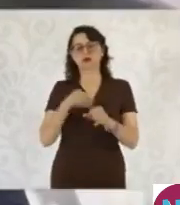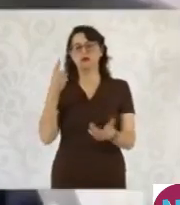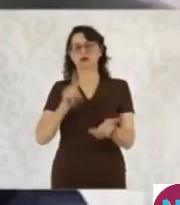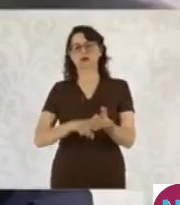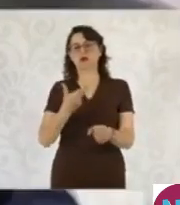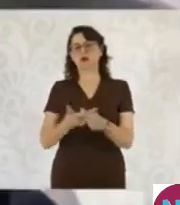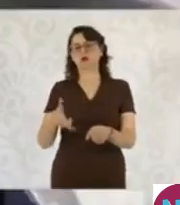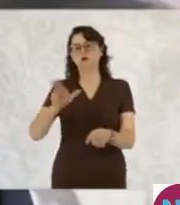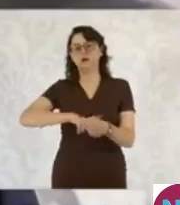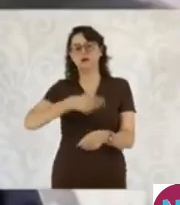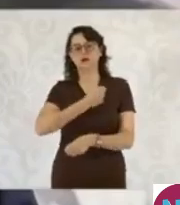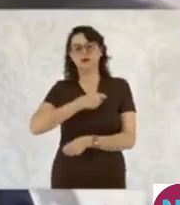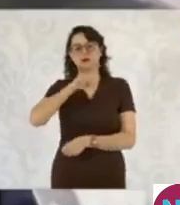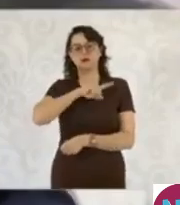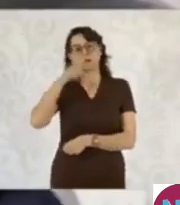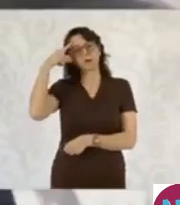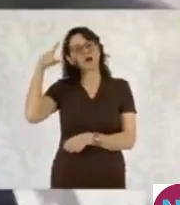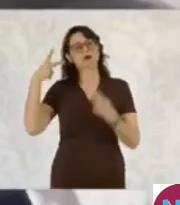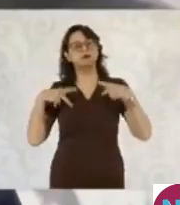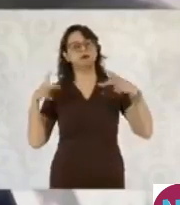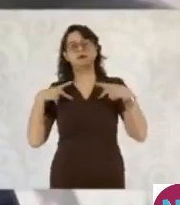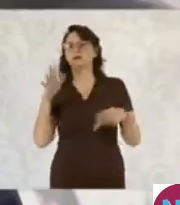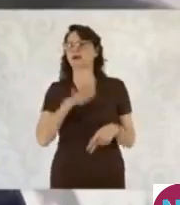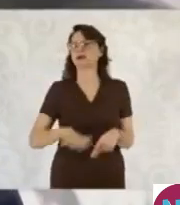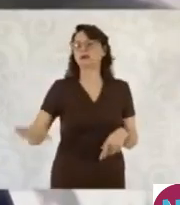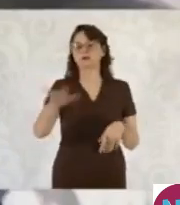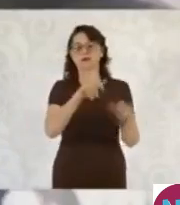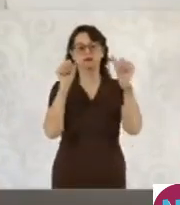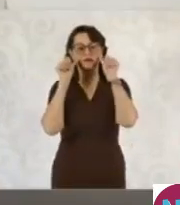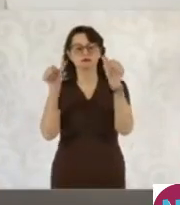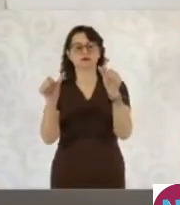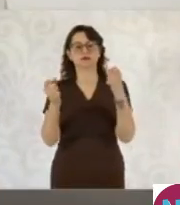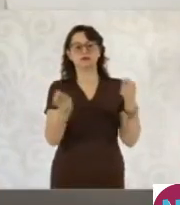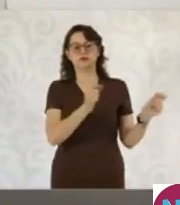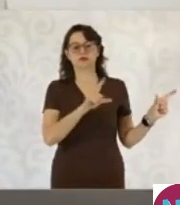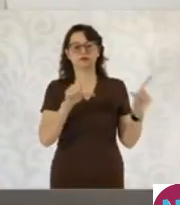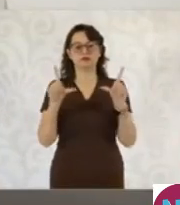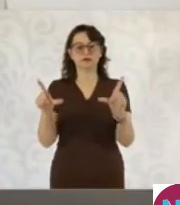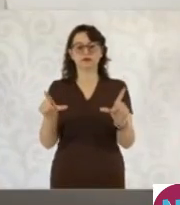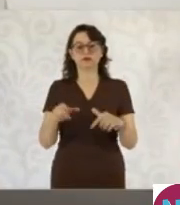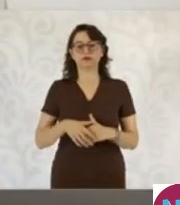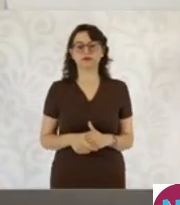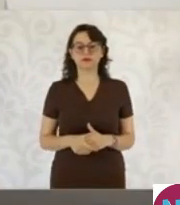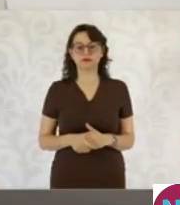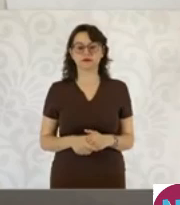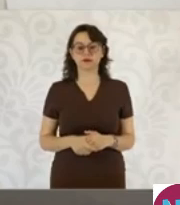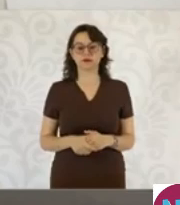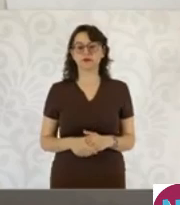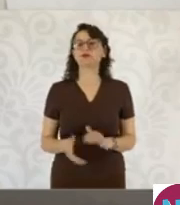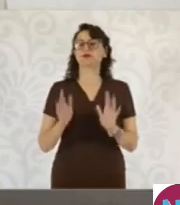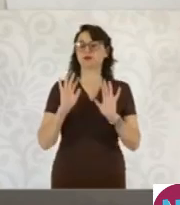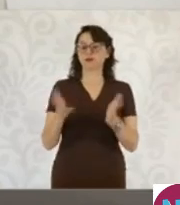sector para poder atender a nuestros pacientes. Y si me dan la siguiente, por favor, les queremos comentar, ya les